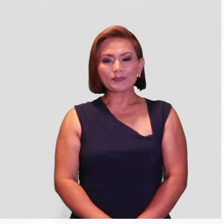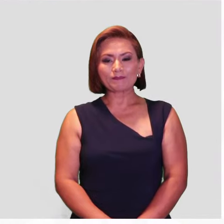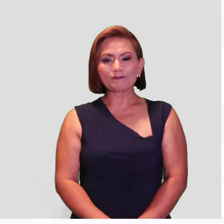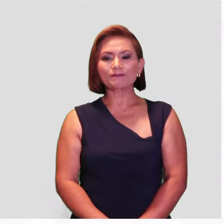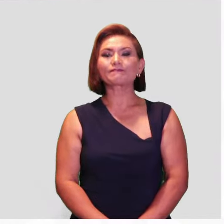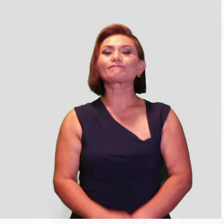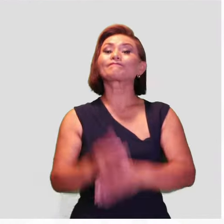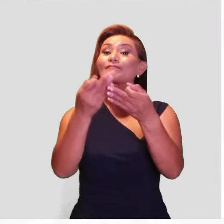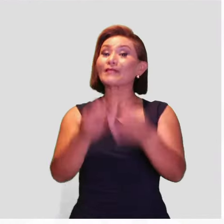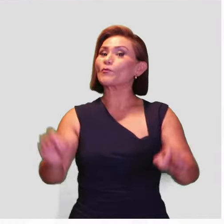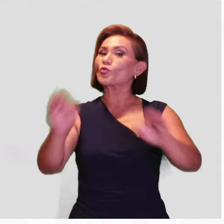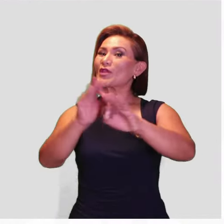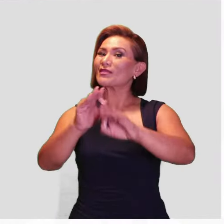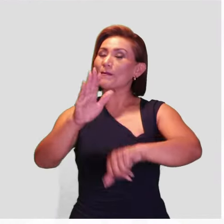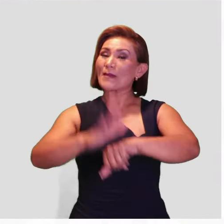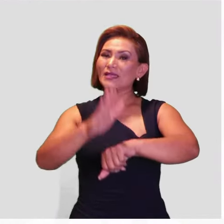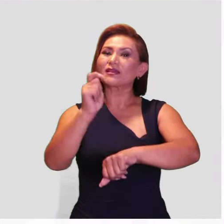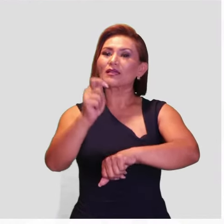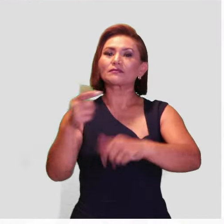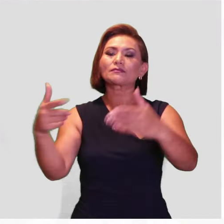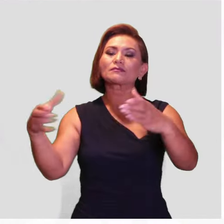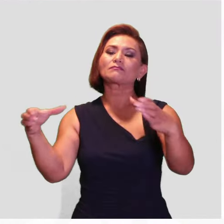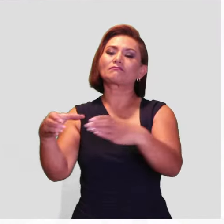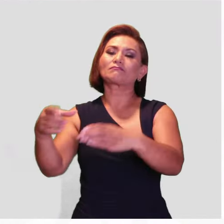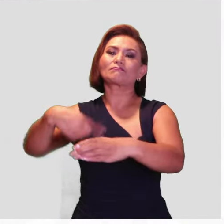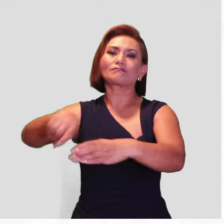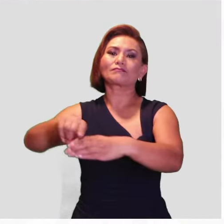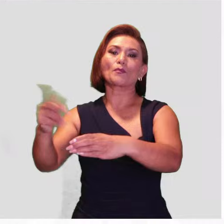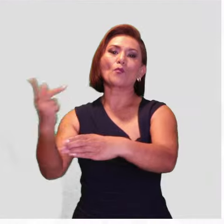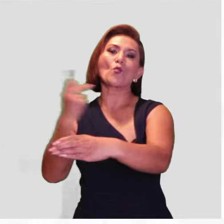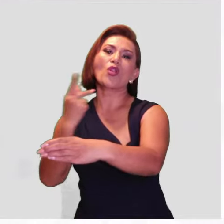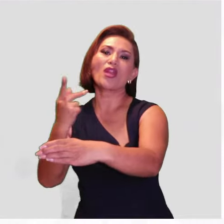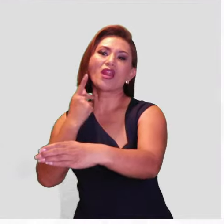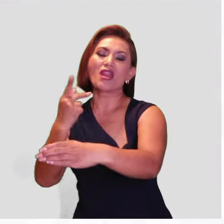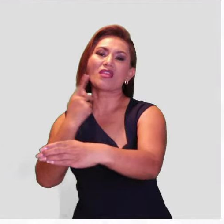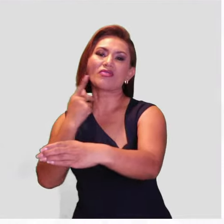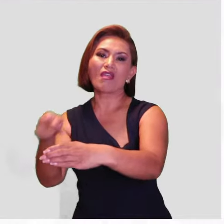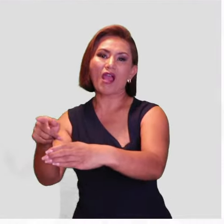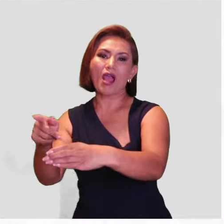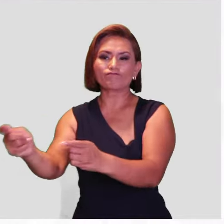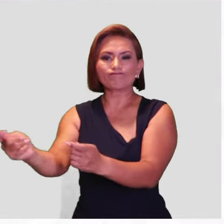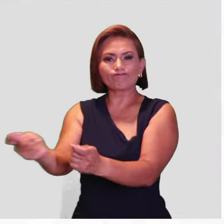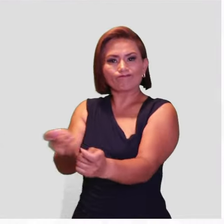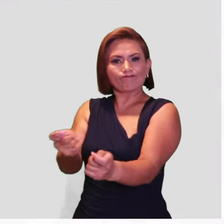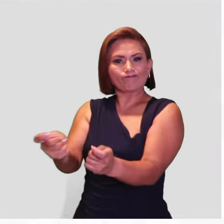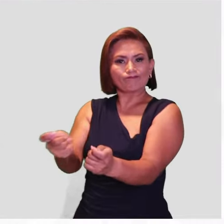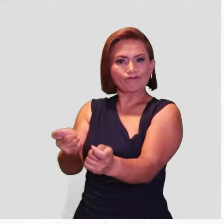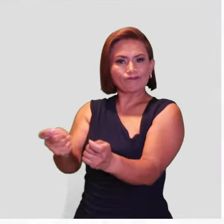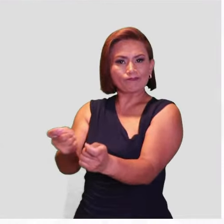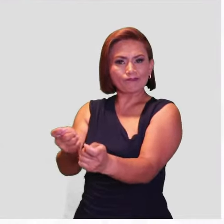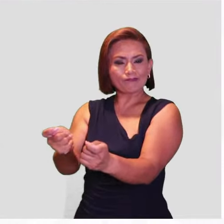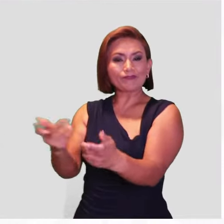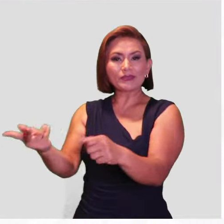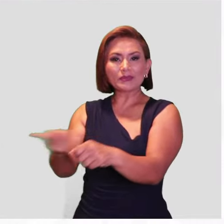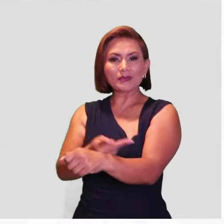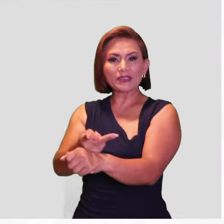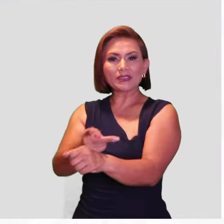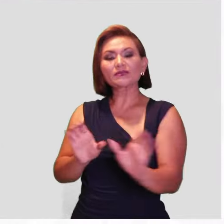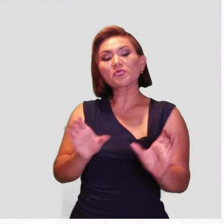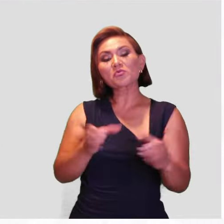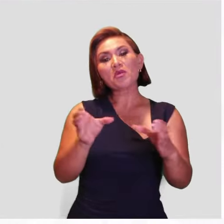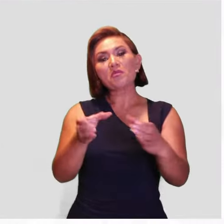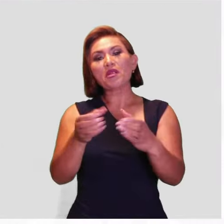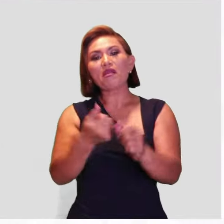Uno de los principales problemas es la clase política, que lo tiene secuestrado desde hace casi 9 años, generando un estancamiento en el desarrollo de colonias y